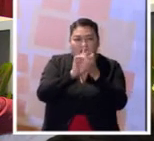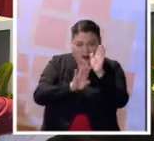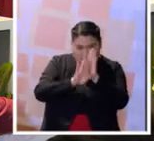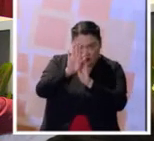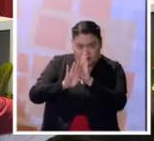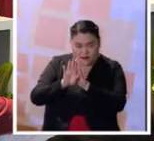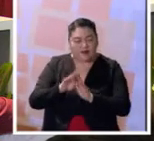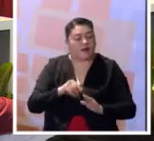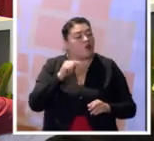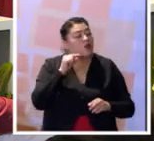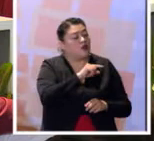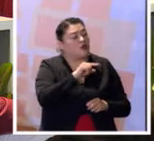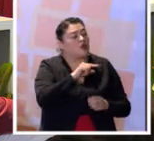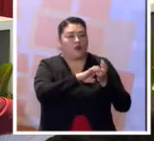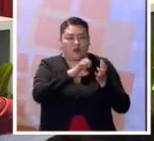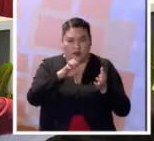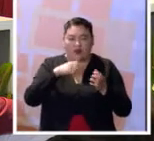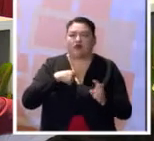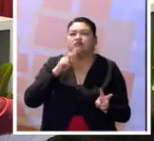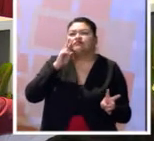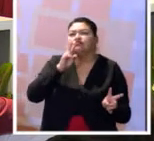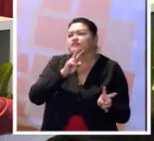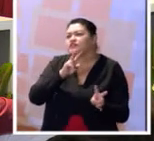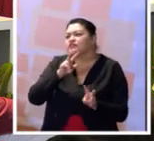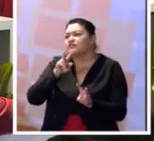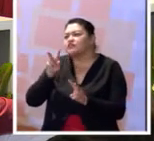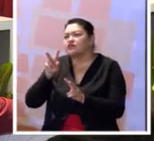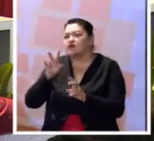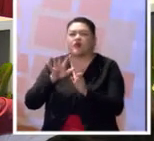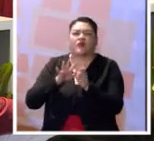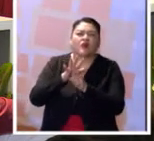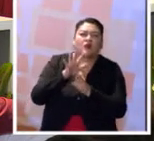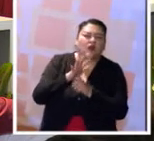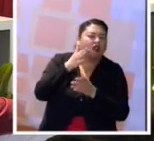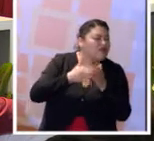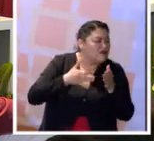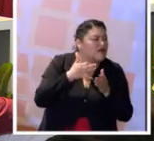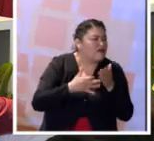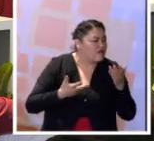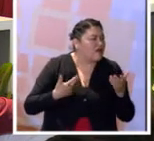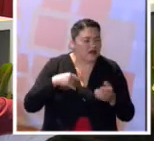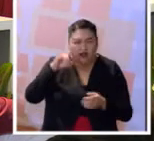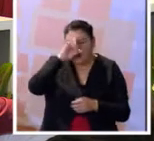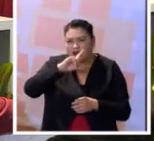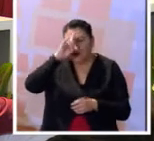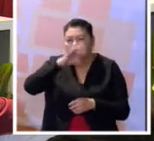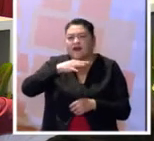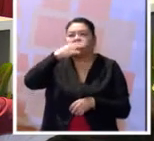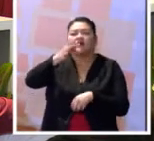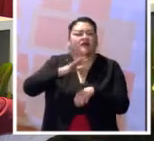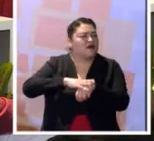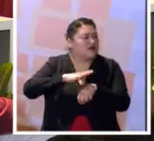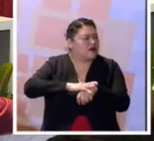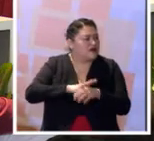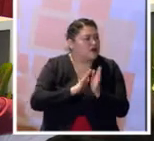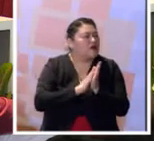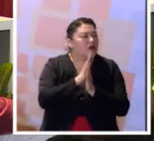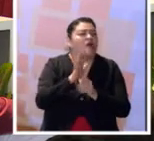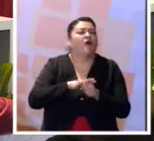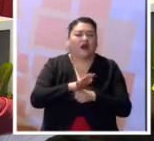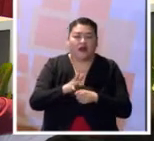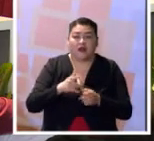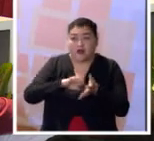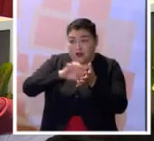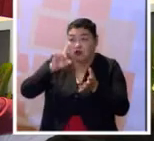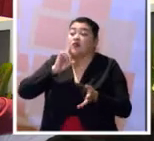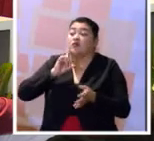su caso las recomendaciones más relevantes para mejorar el acceso de las mujeres a la justicia? Que creo que sería